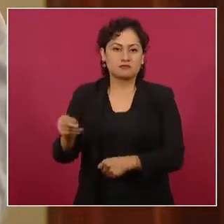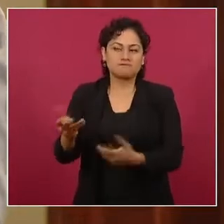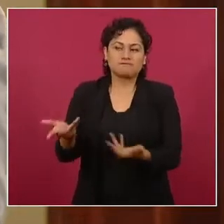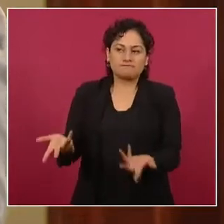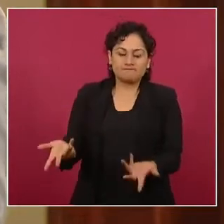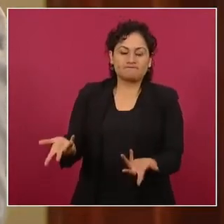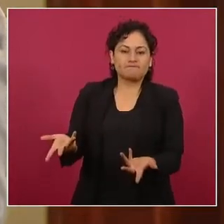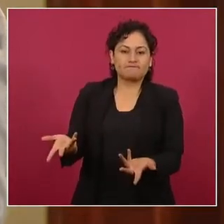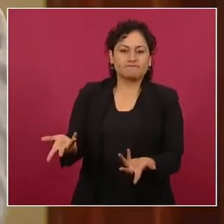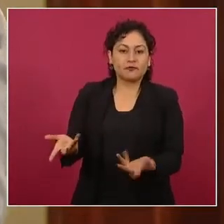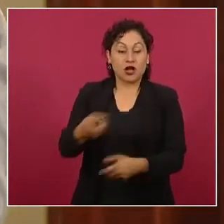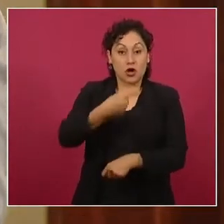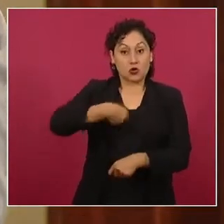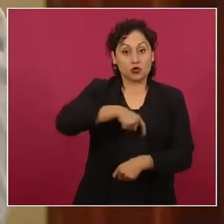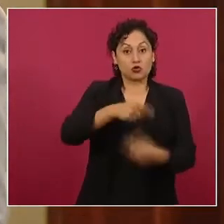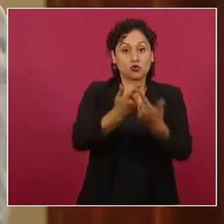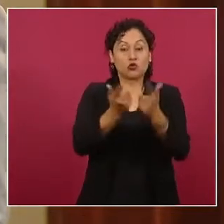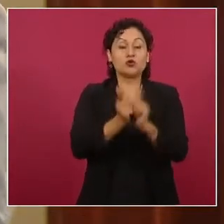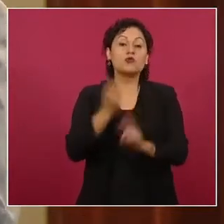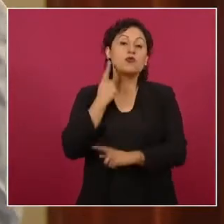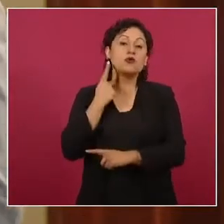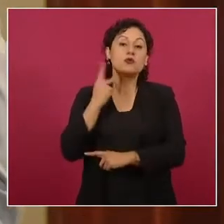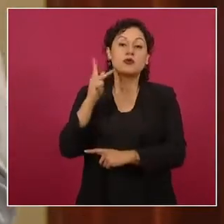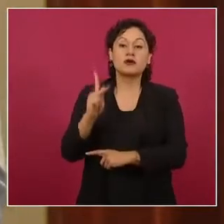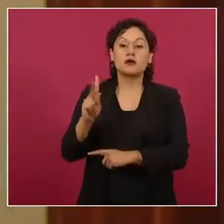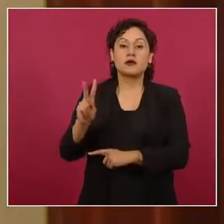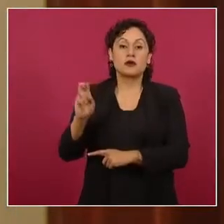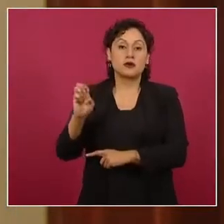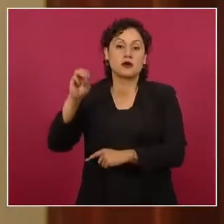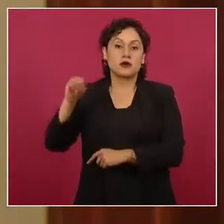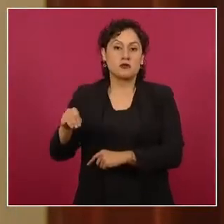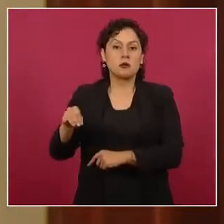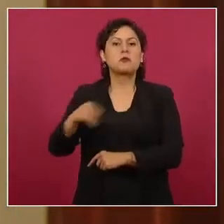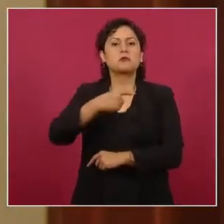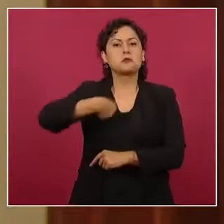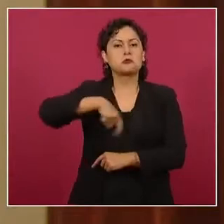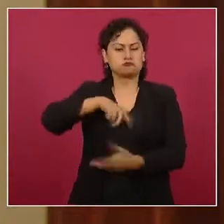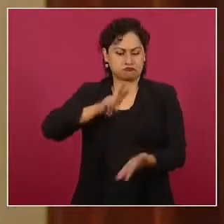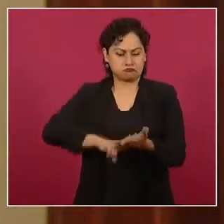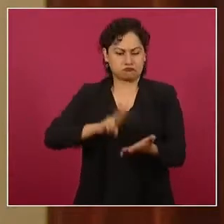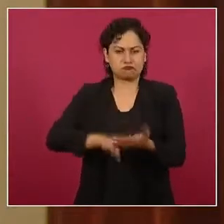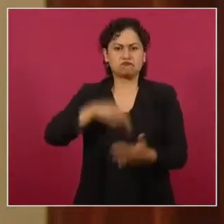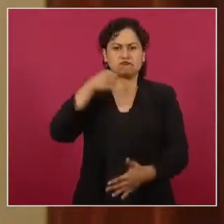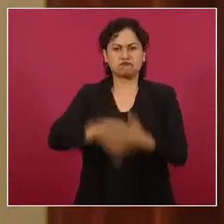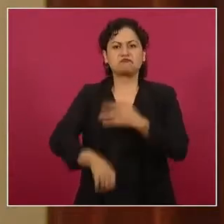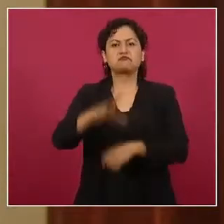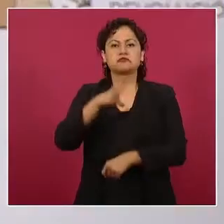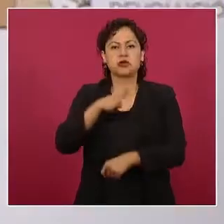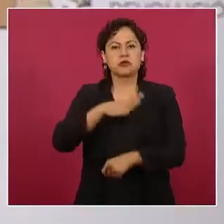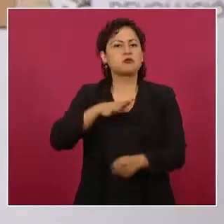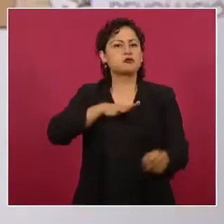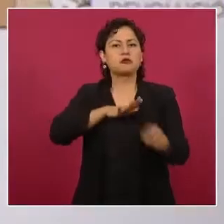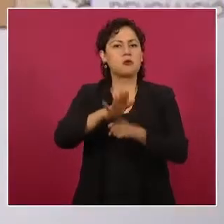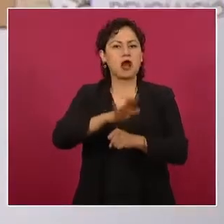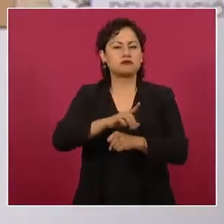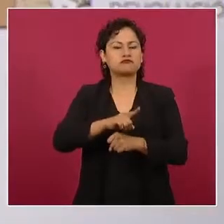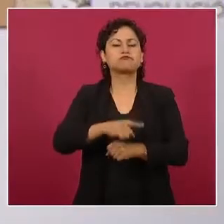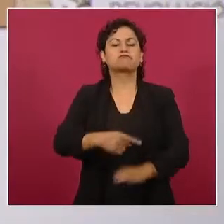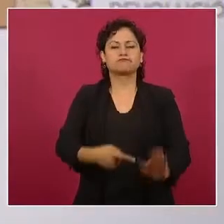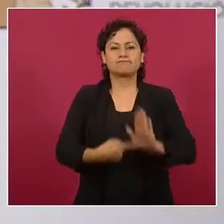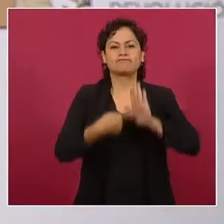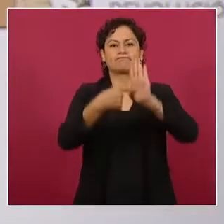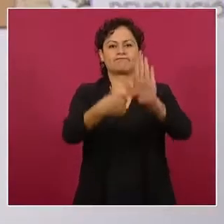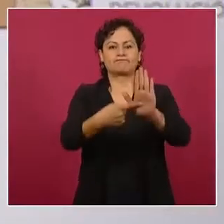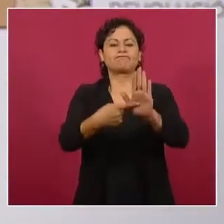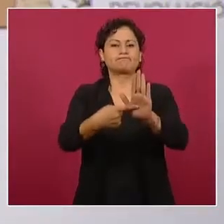un principio, nuestra bandera, que es el medio ambiente, y vamos a seguir trabajando por ello. Pero también estamos convencidos que